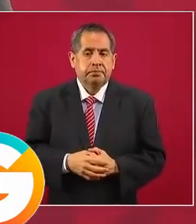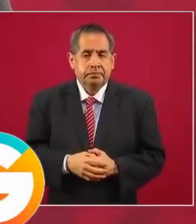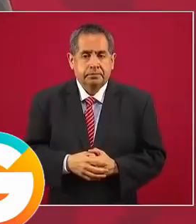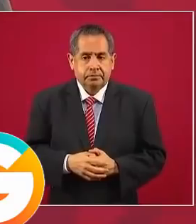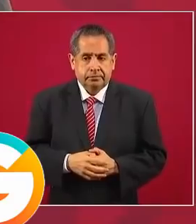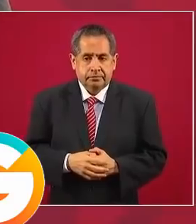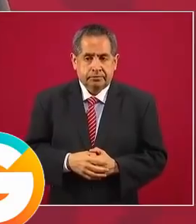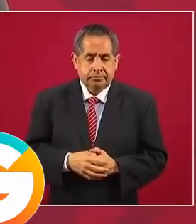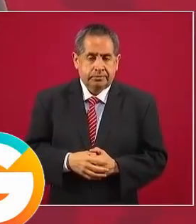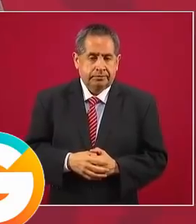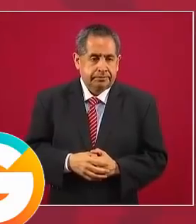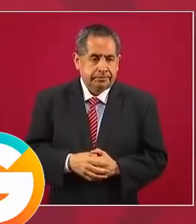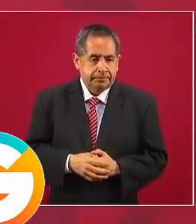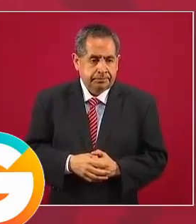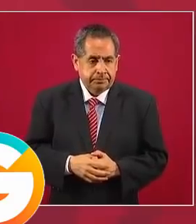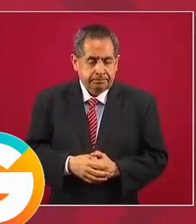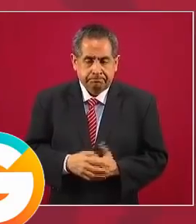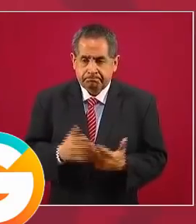que